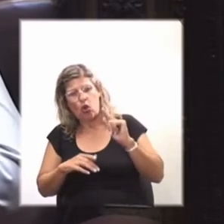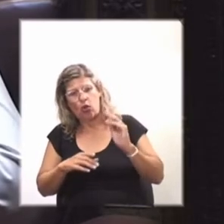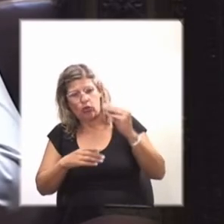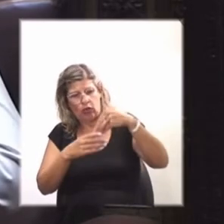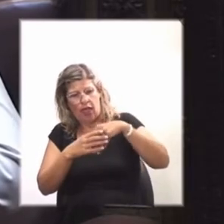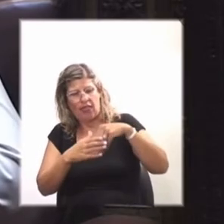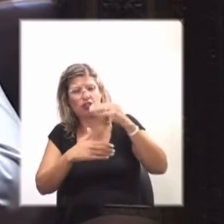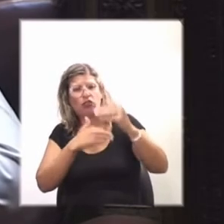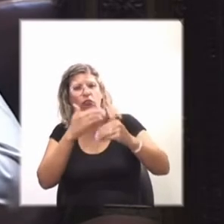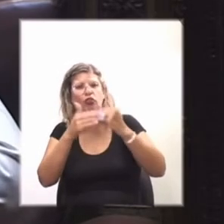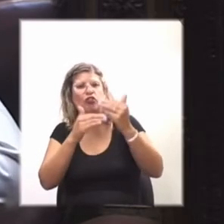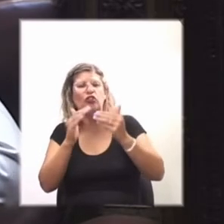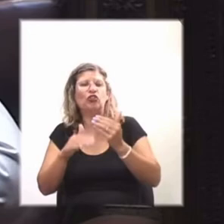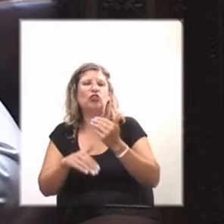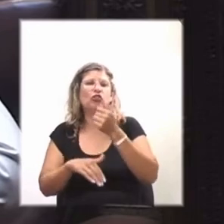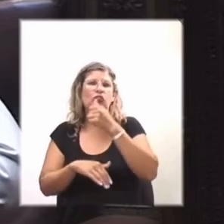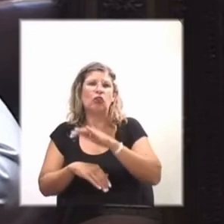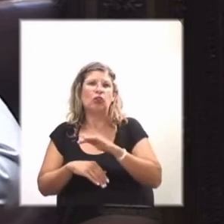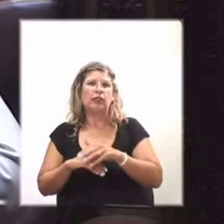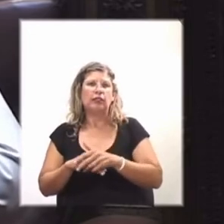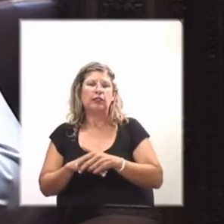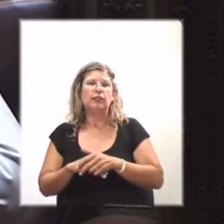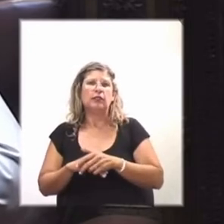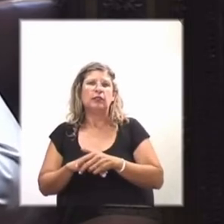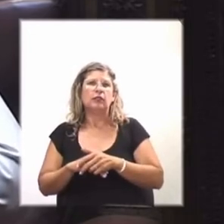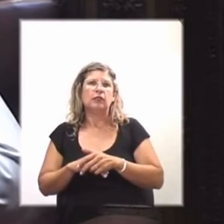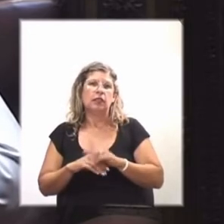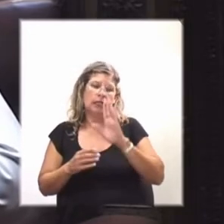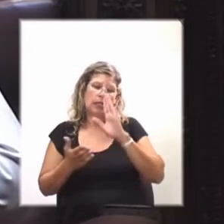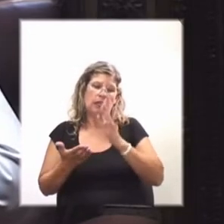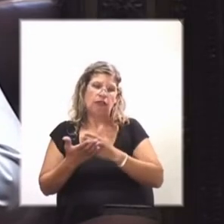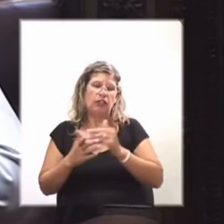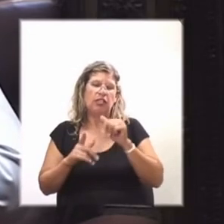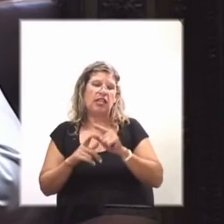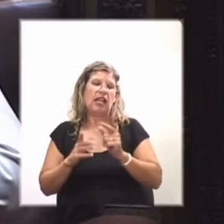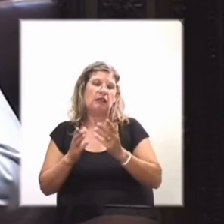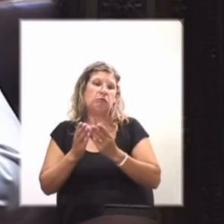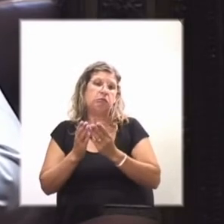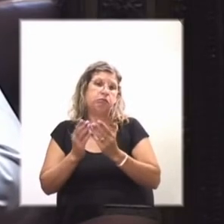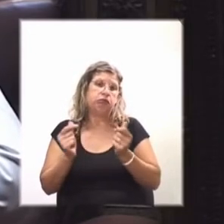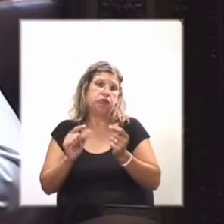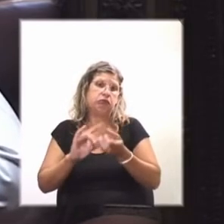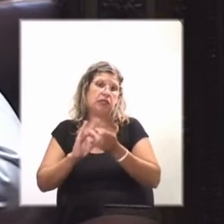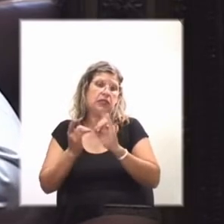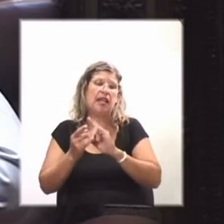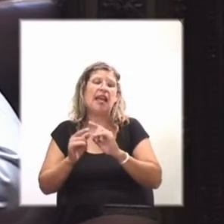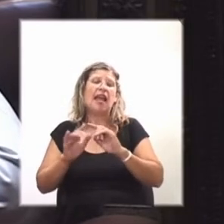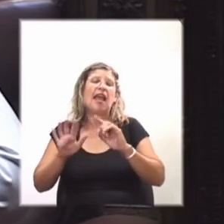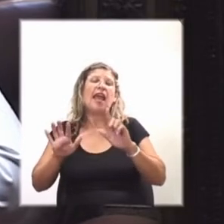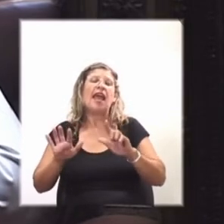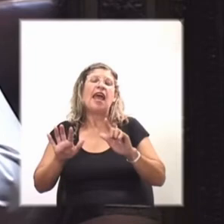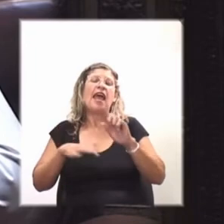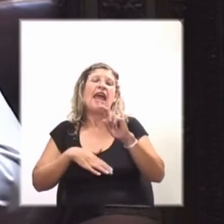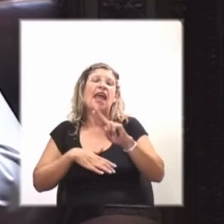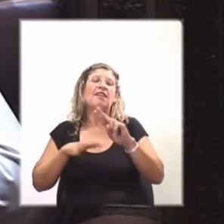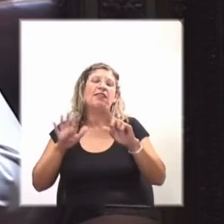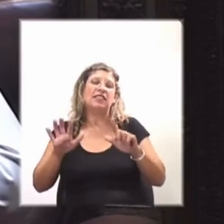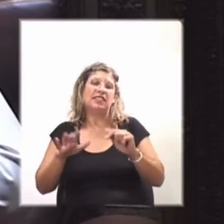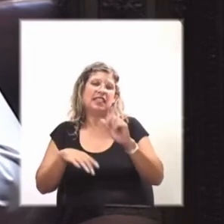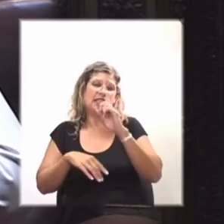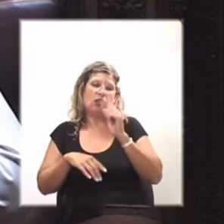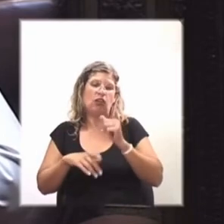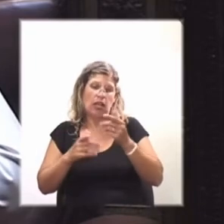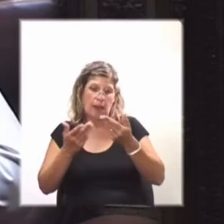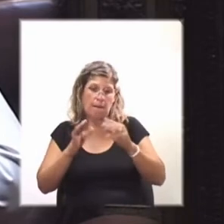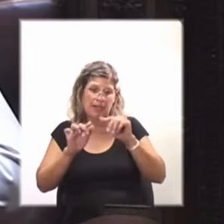proceso histórico que termina en la disolución del Parlamento el 27 de junio y que da comienzo a la